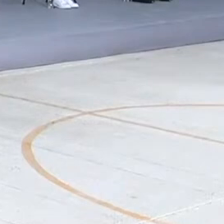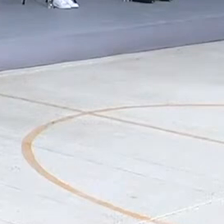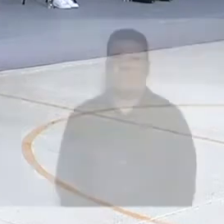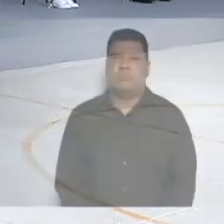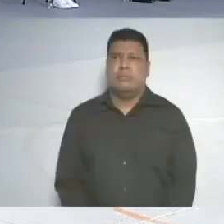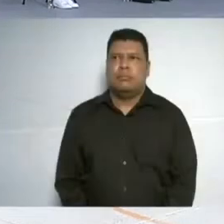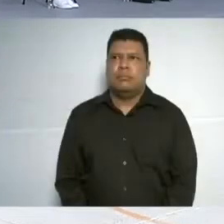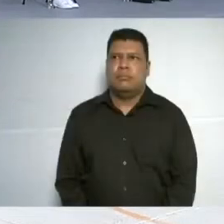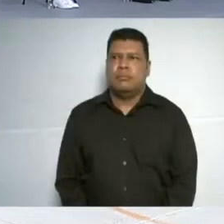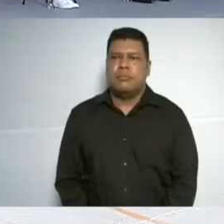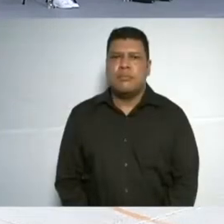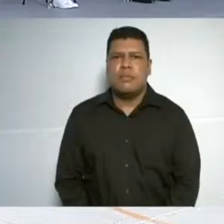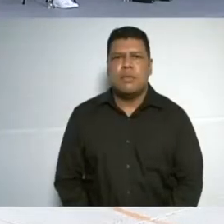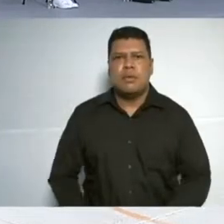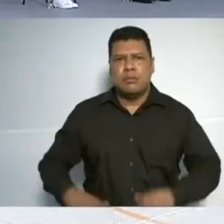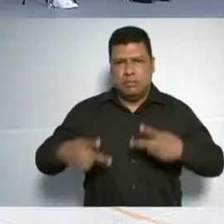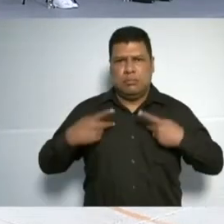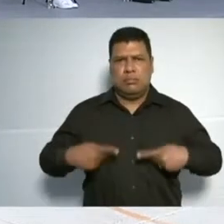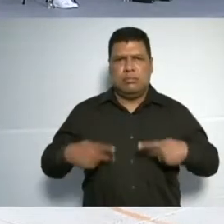100 millones,